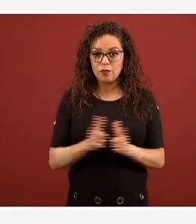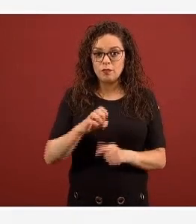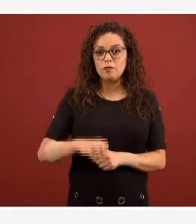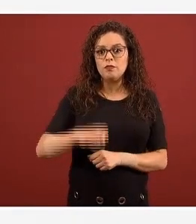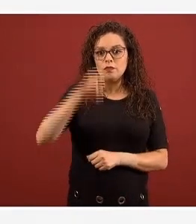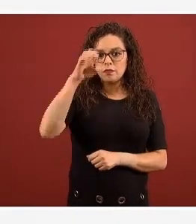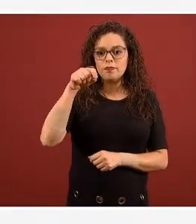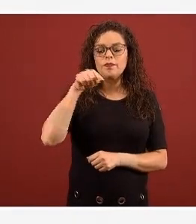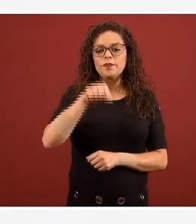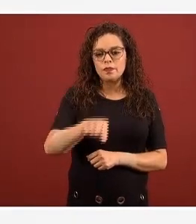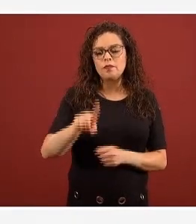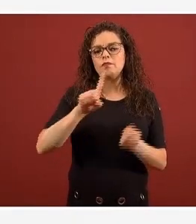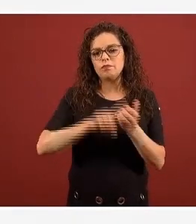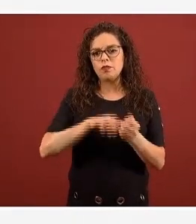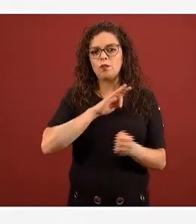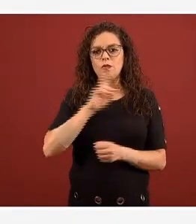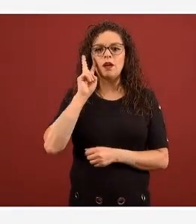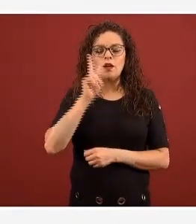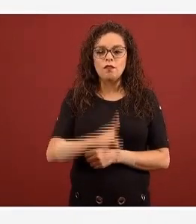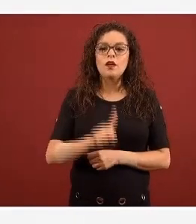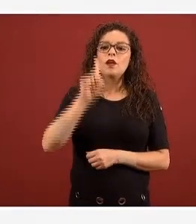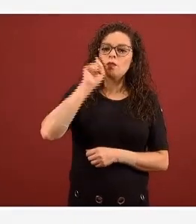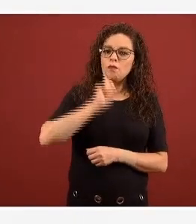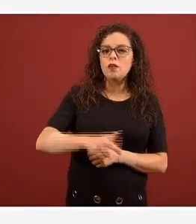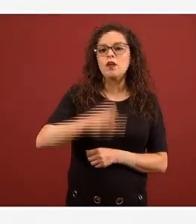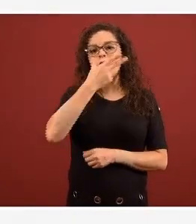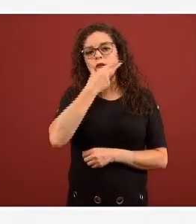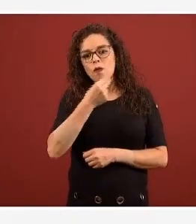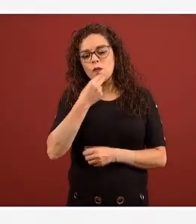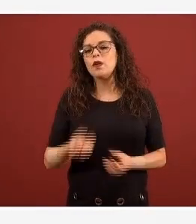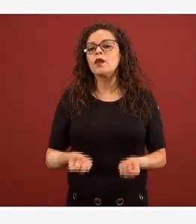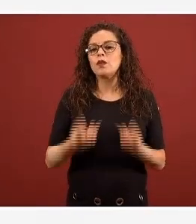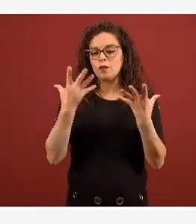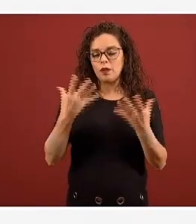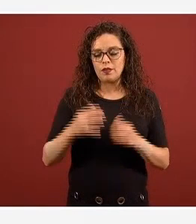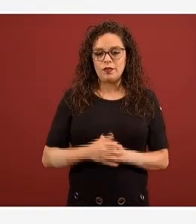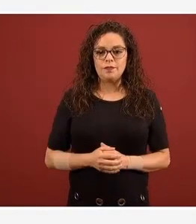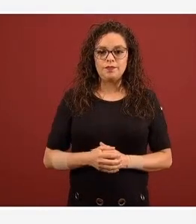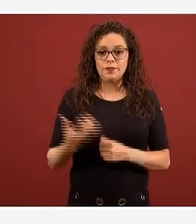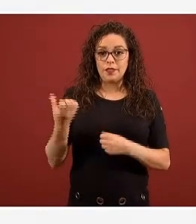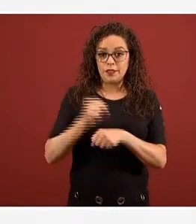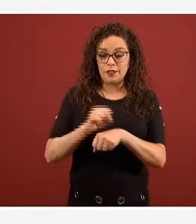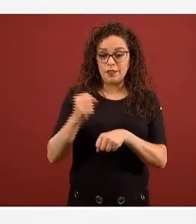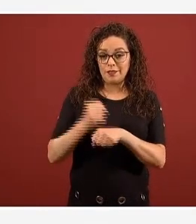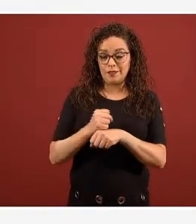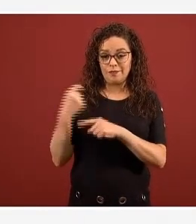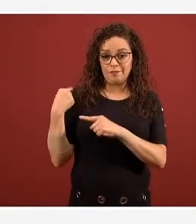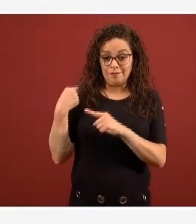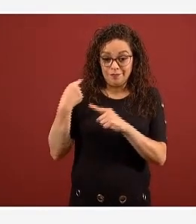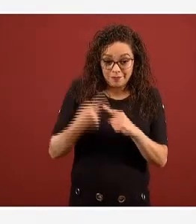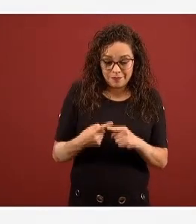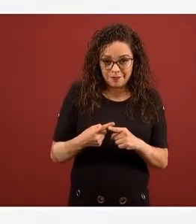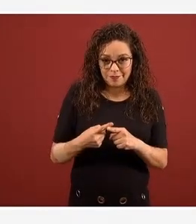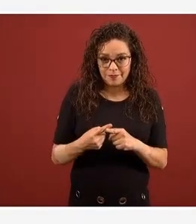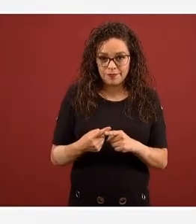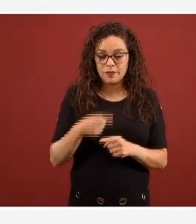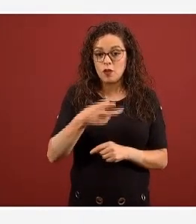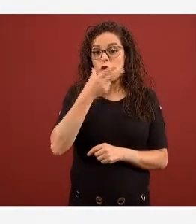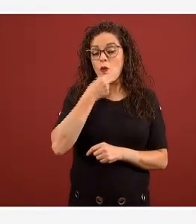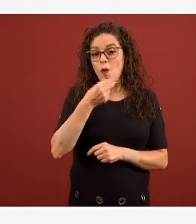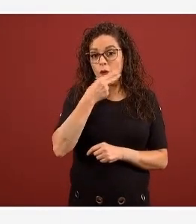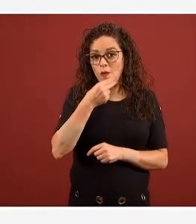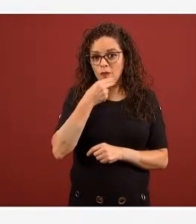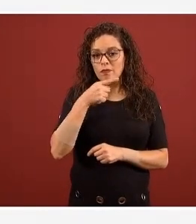por sexo, hombres, mujeres. Ya veníamos viendo desde las últimas semanas que siempre los hombres han